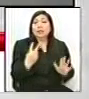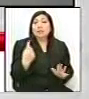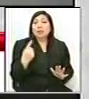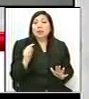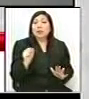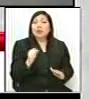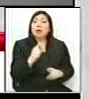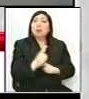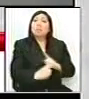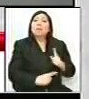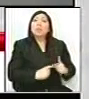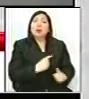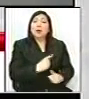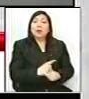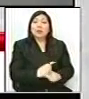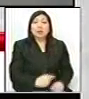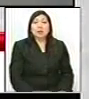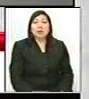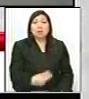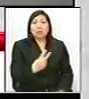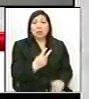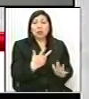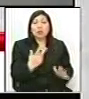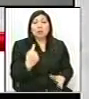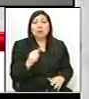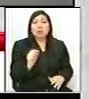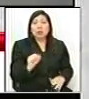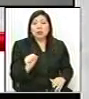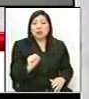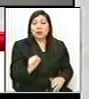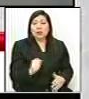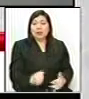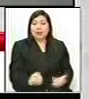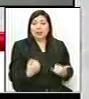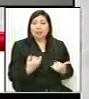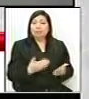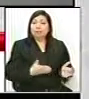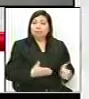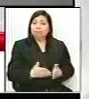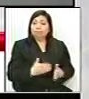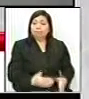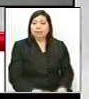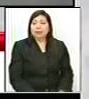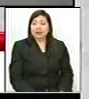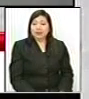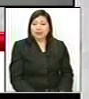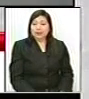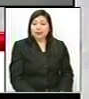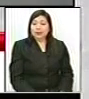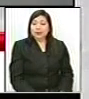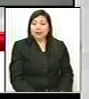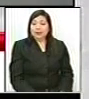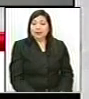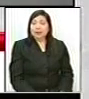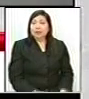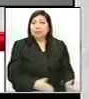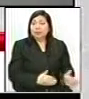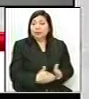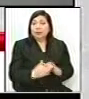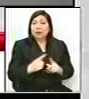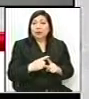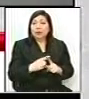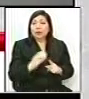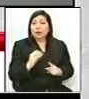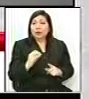soles y el próximo año con 28 millones y cerramos el tema de esta carretera, creo, presidente. La carretera